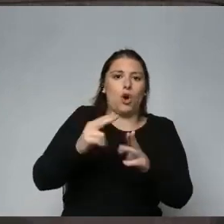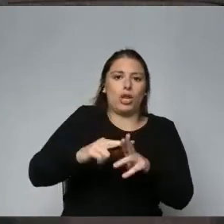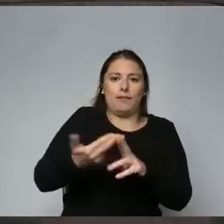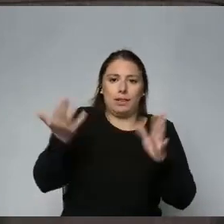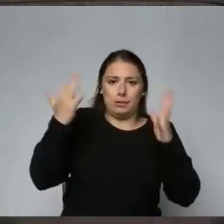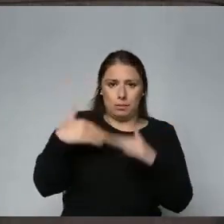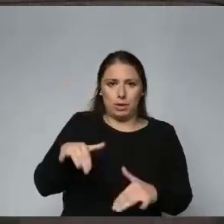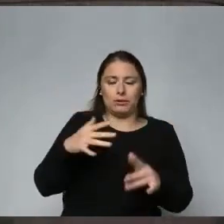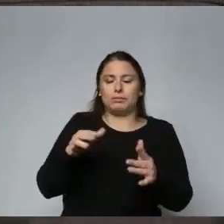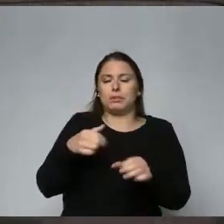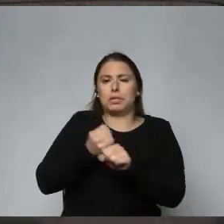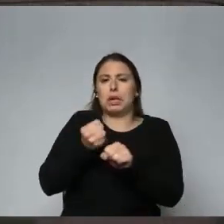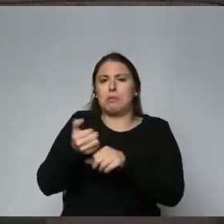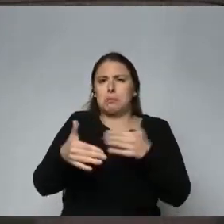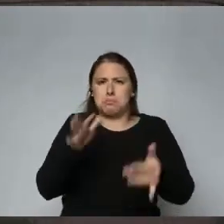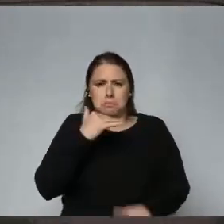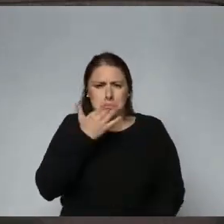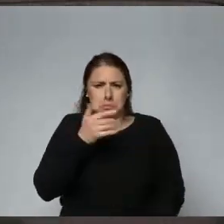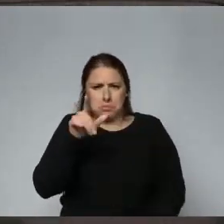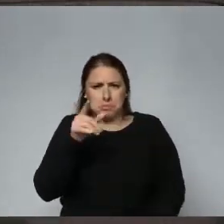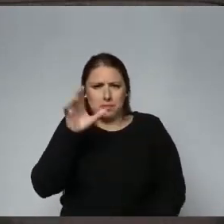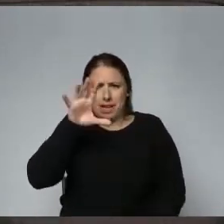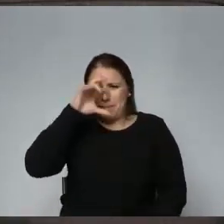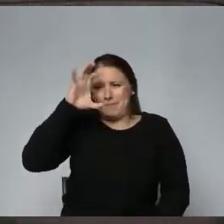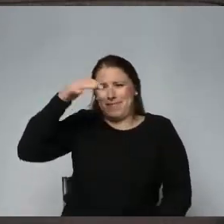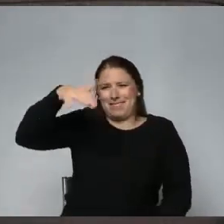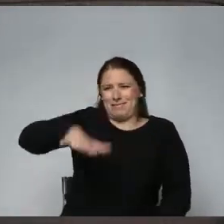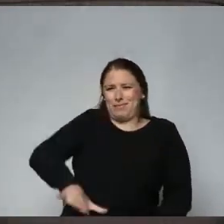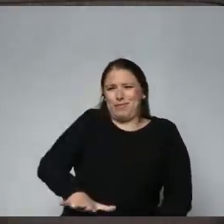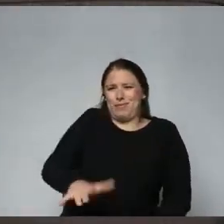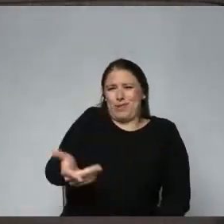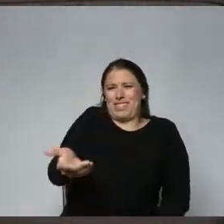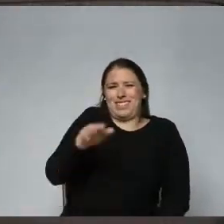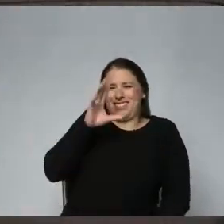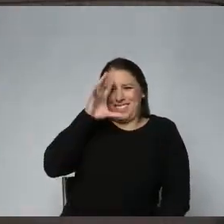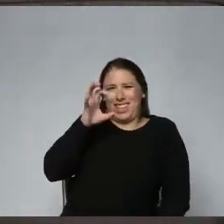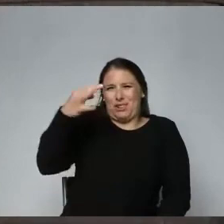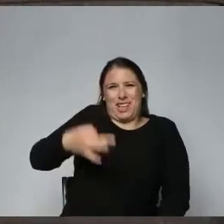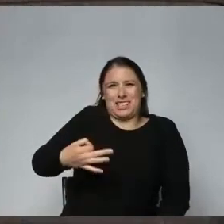trabajando, bueno, no sé si vos eso no te puedes acordar porque eras chiquito,